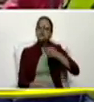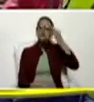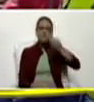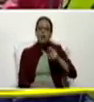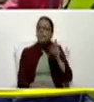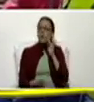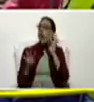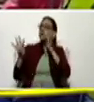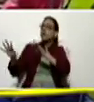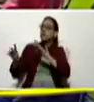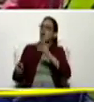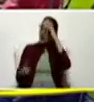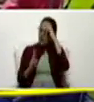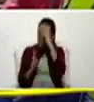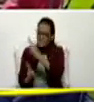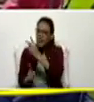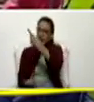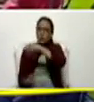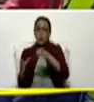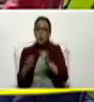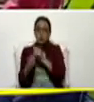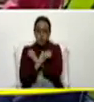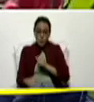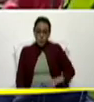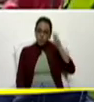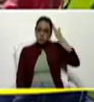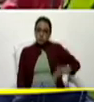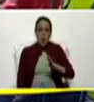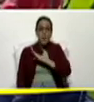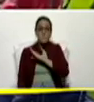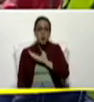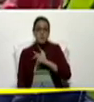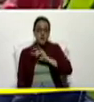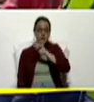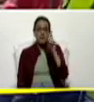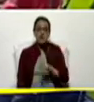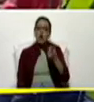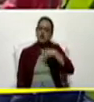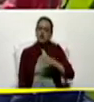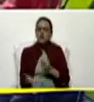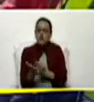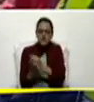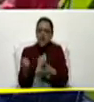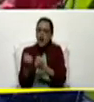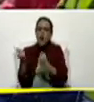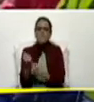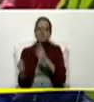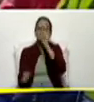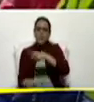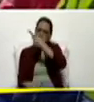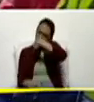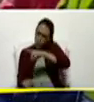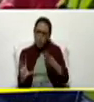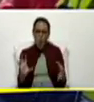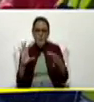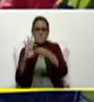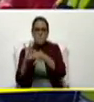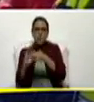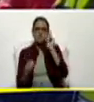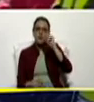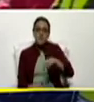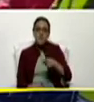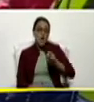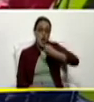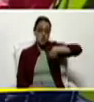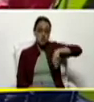admiración siente respeto y siente una lealtad para con usted en la defensa de la patria mi comandante hemos